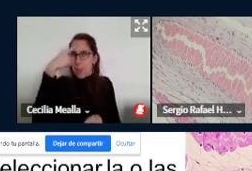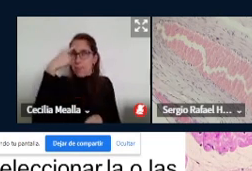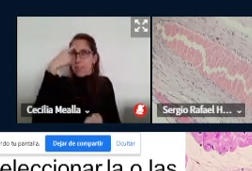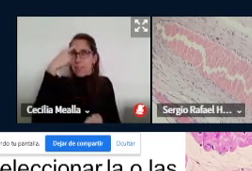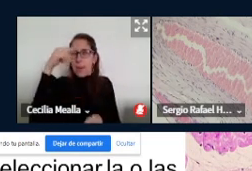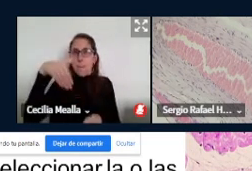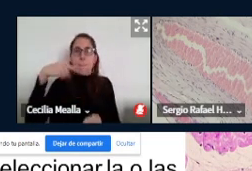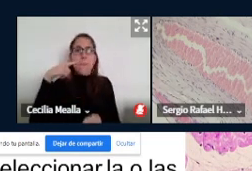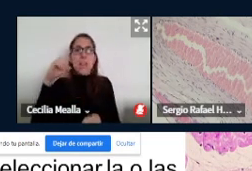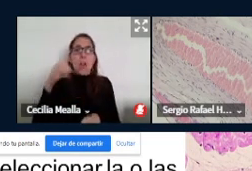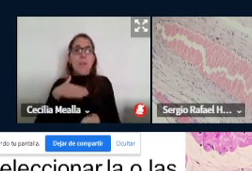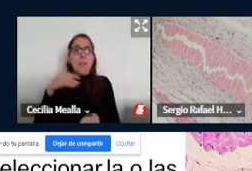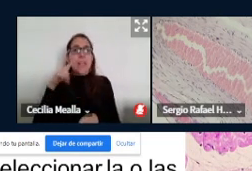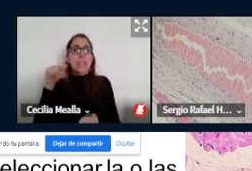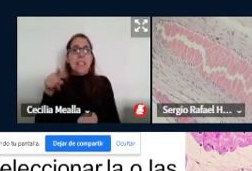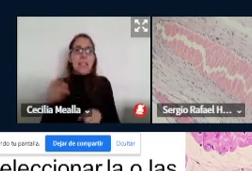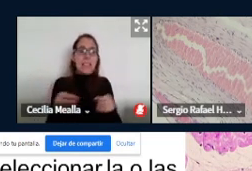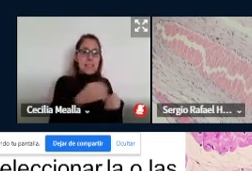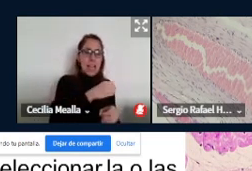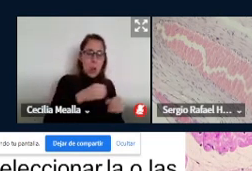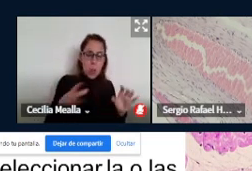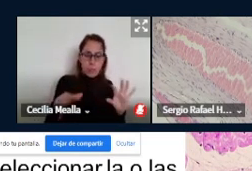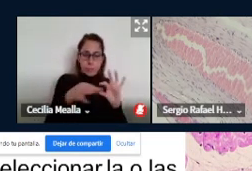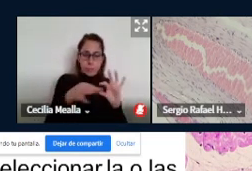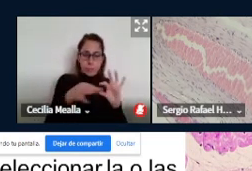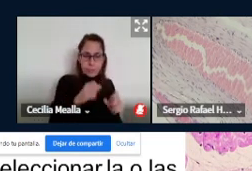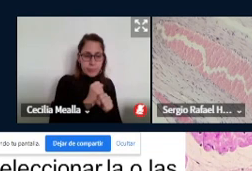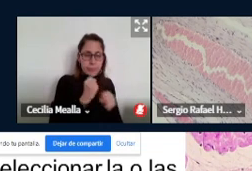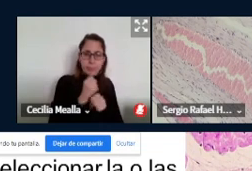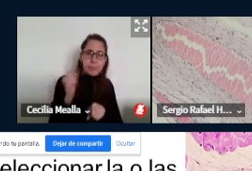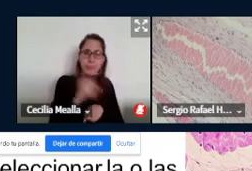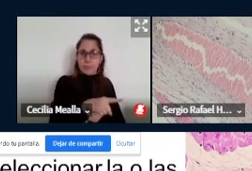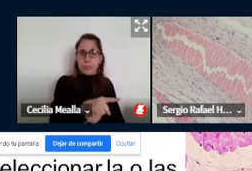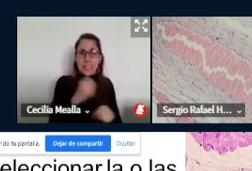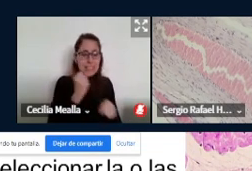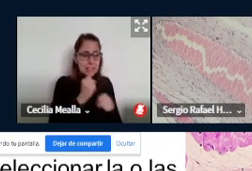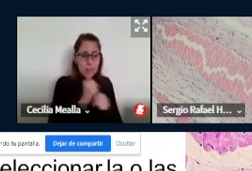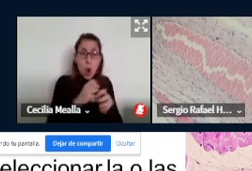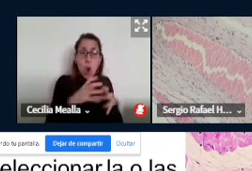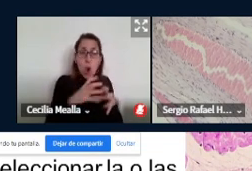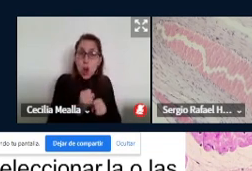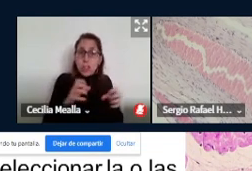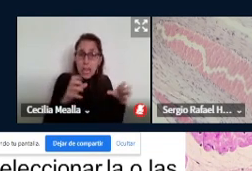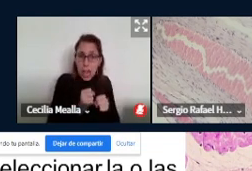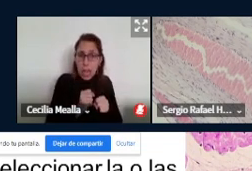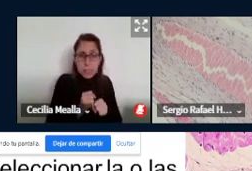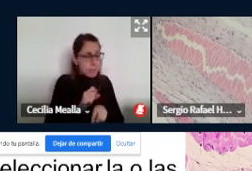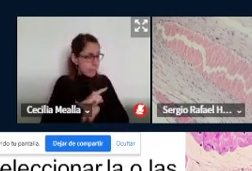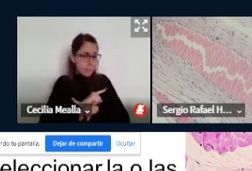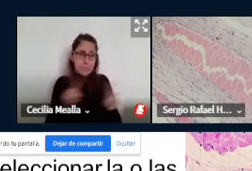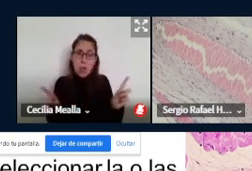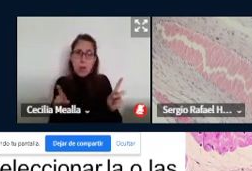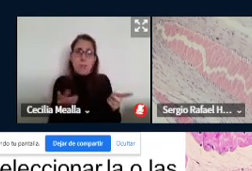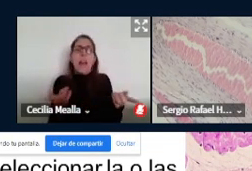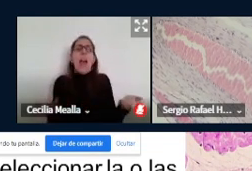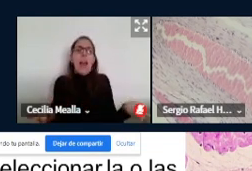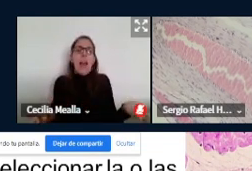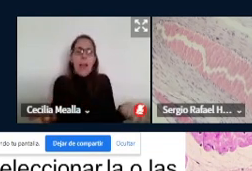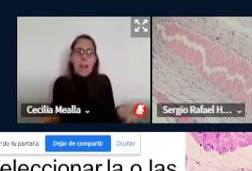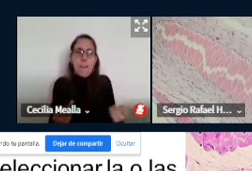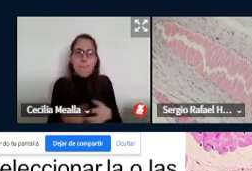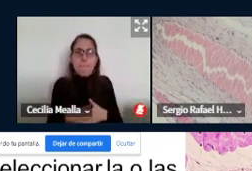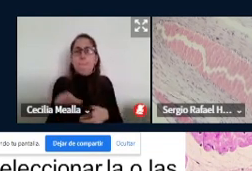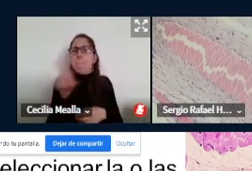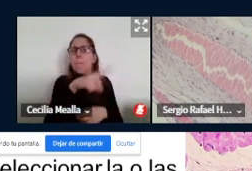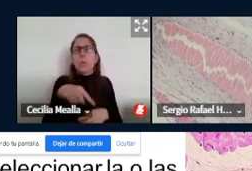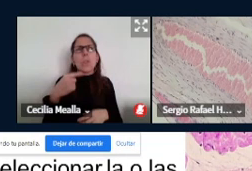miofibrillas con la función de esta célula. La función no es contraerse, entonces no pueden tener muchas. Si ustedes no se acuerdan si